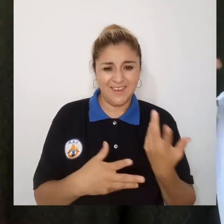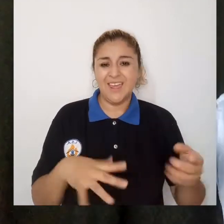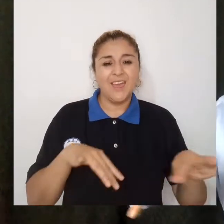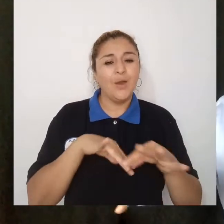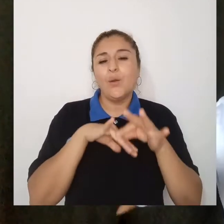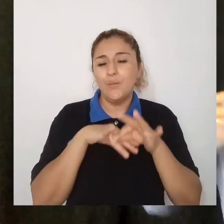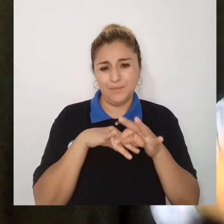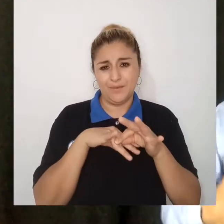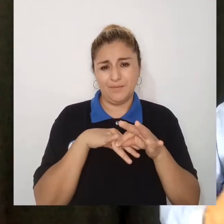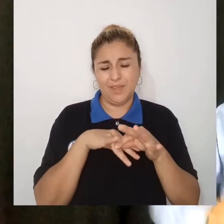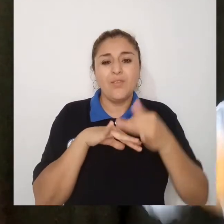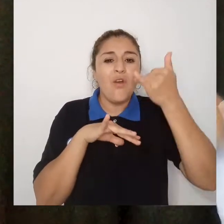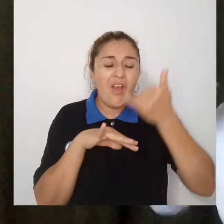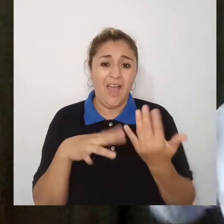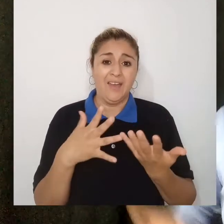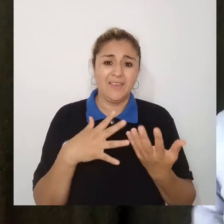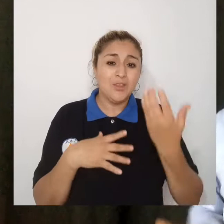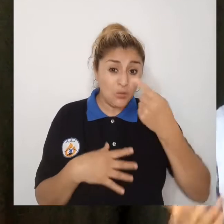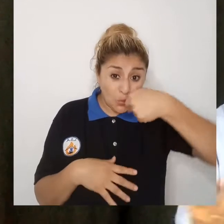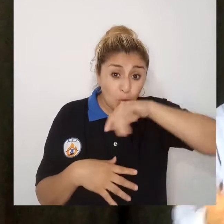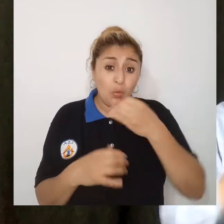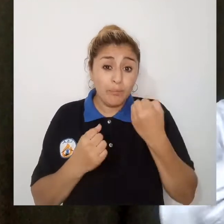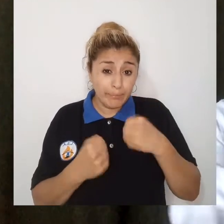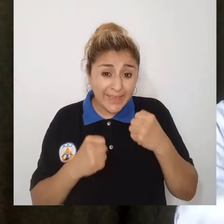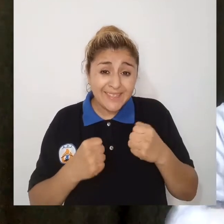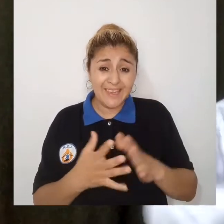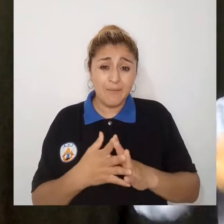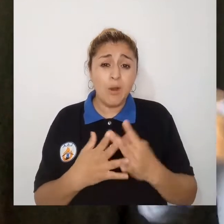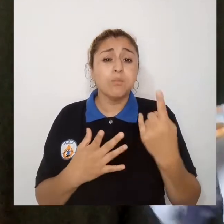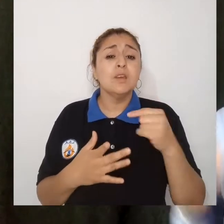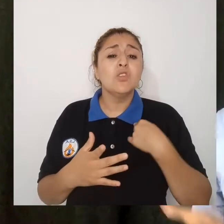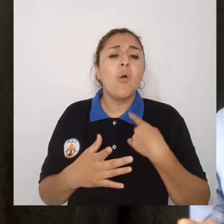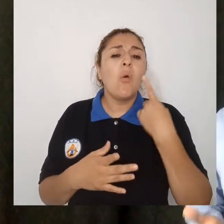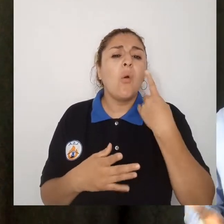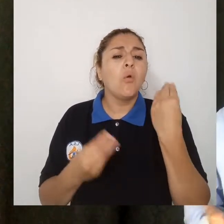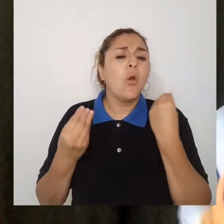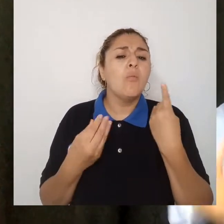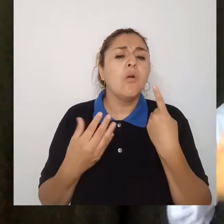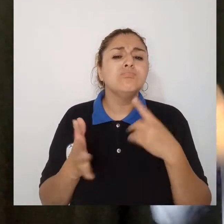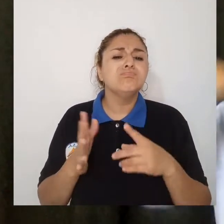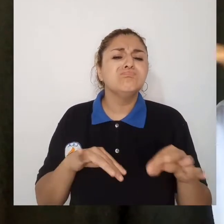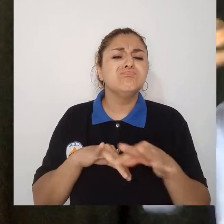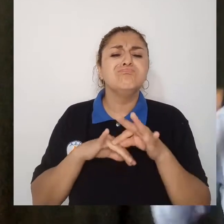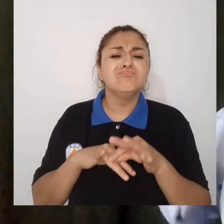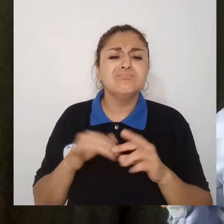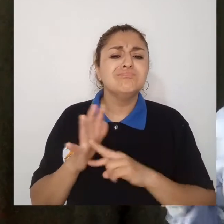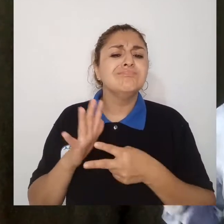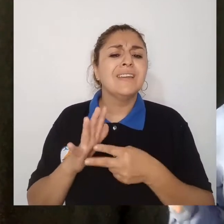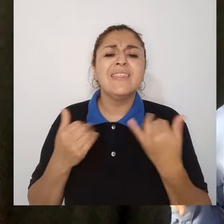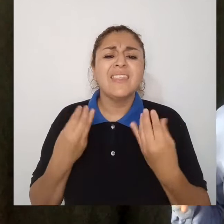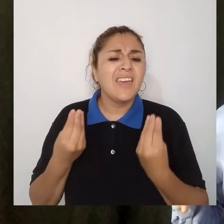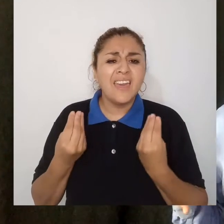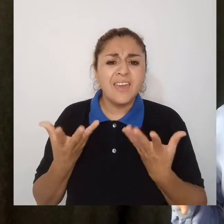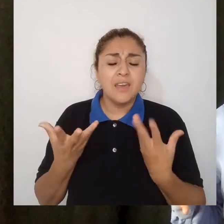y esto estas características son prácticas espirituales compañerismos evidentes en el amor la palabra koinonía